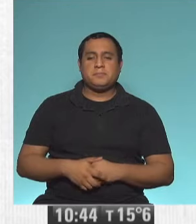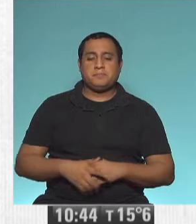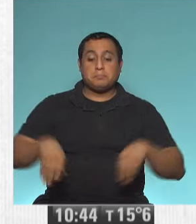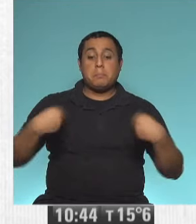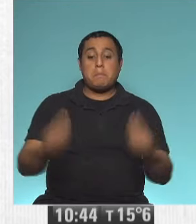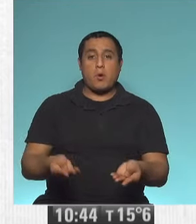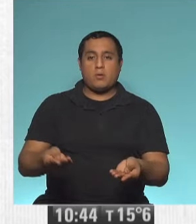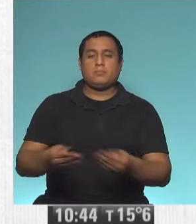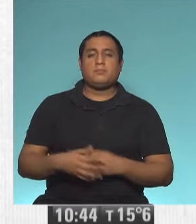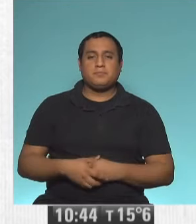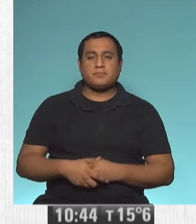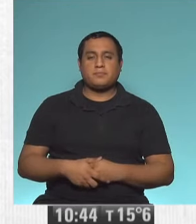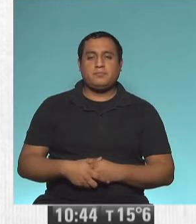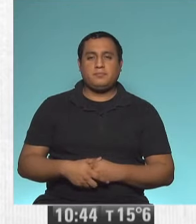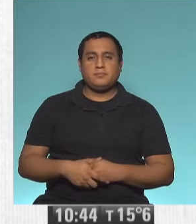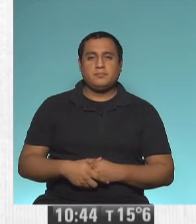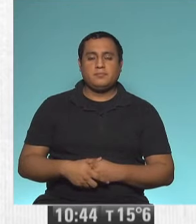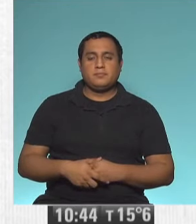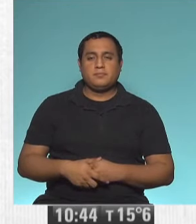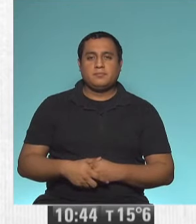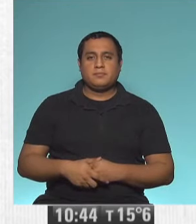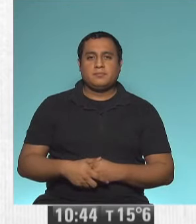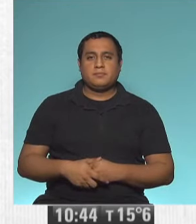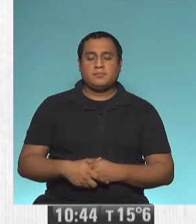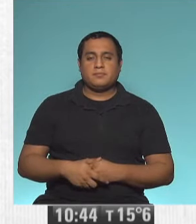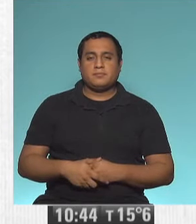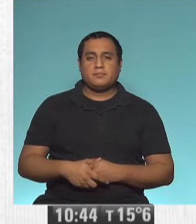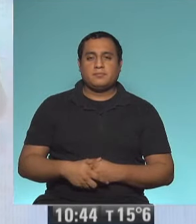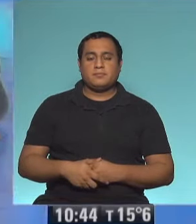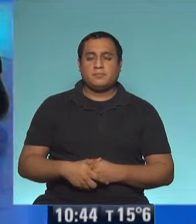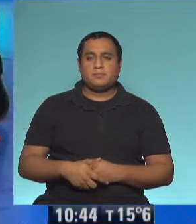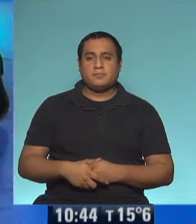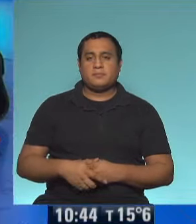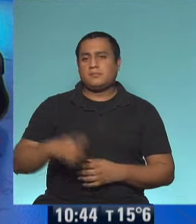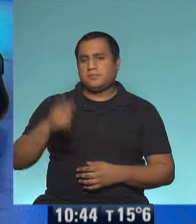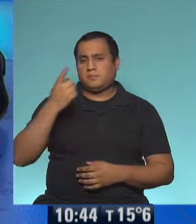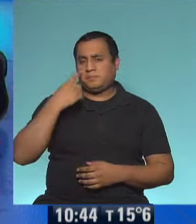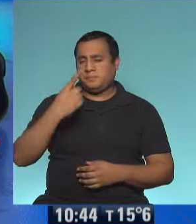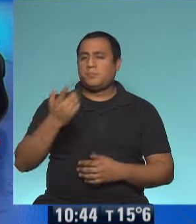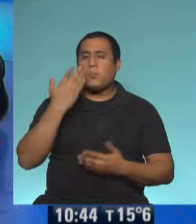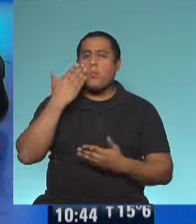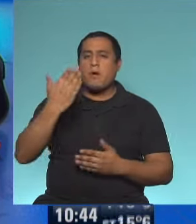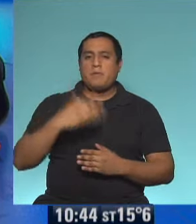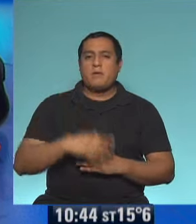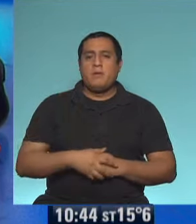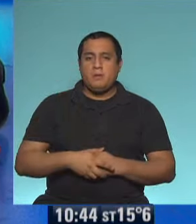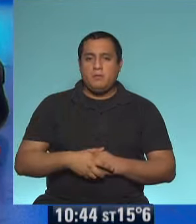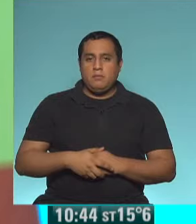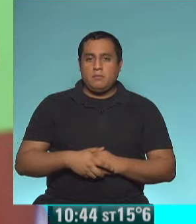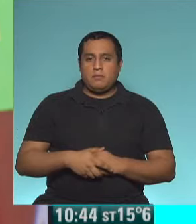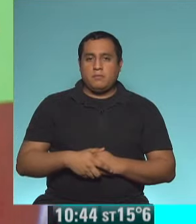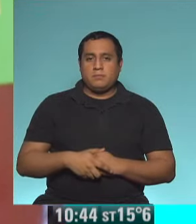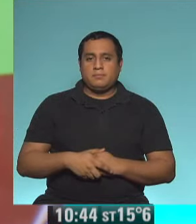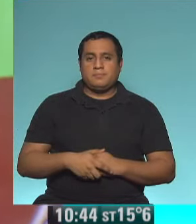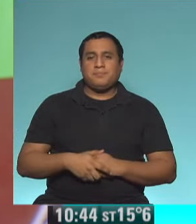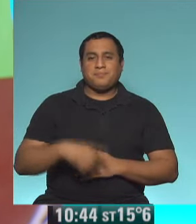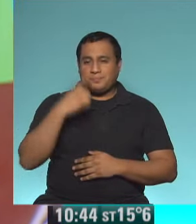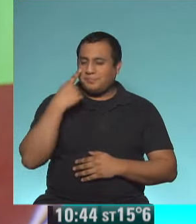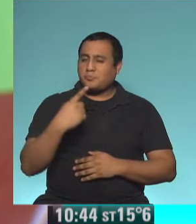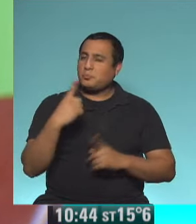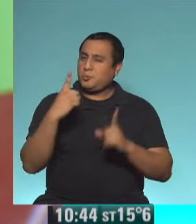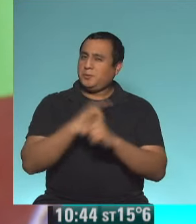Ahí estamos repasando. Ahí estamos. Ahí está. Uy, acá les voy a mostrar las que salieron. Tenemos un